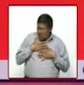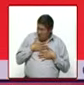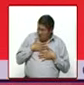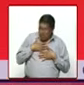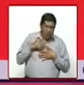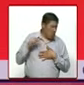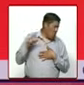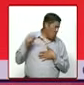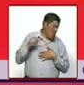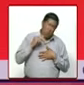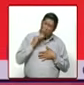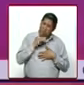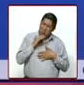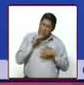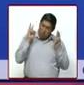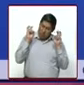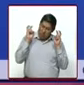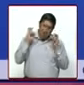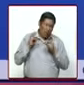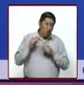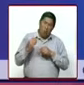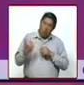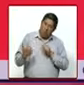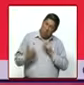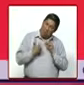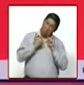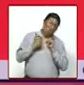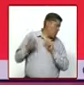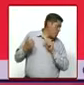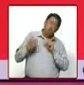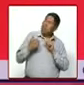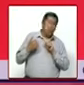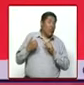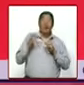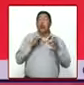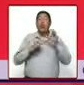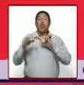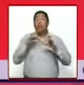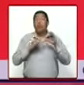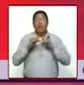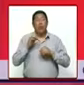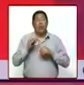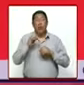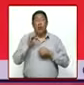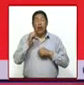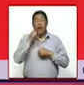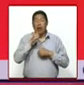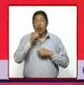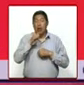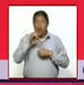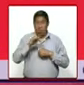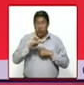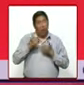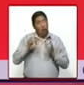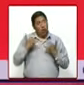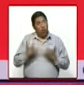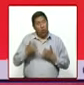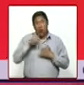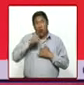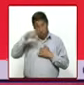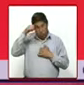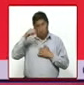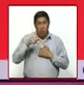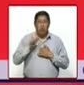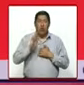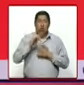parte de una persecución política y aún continúan buscando a la supuesta víctima con su hijita, que han sido reportadas hace algunos días